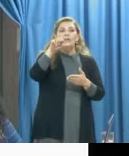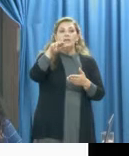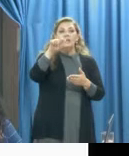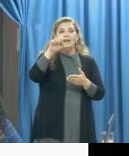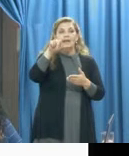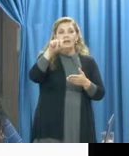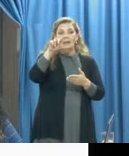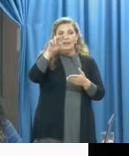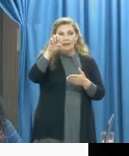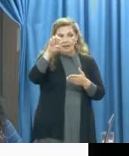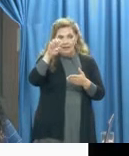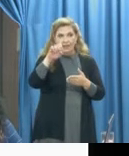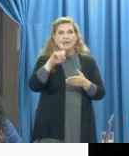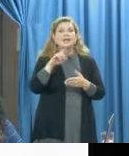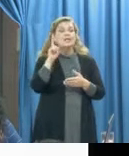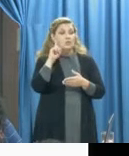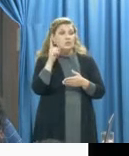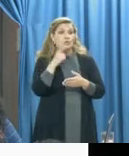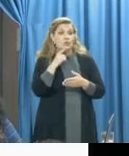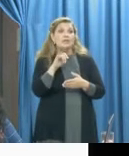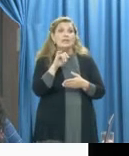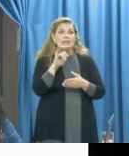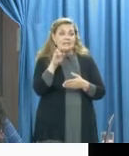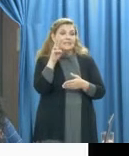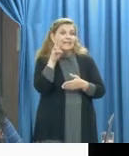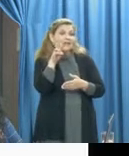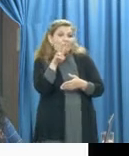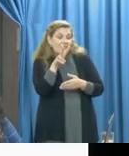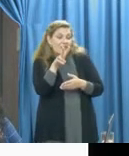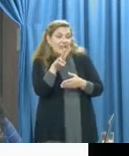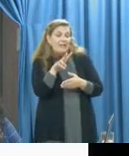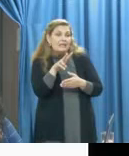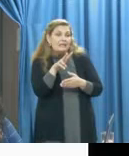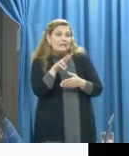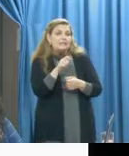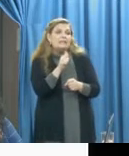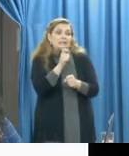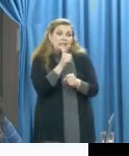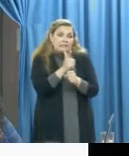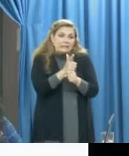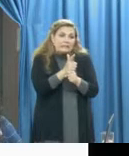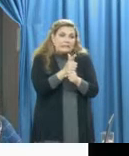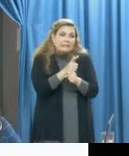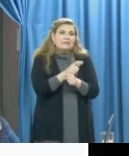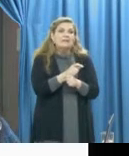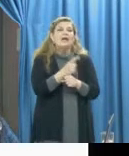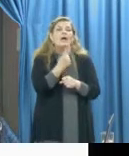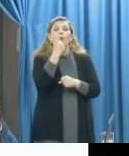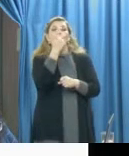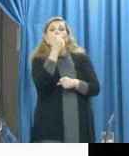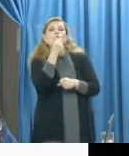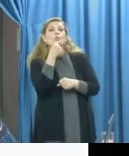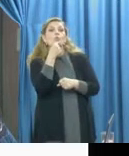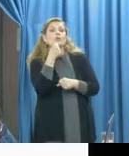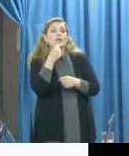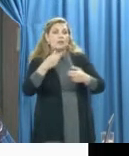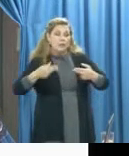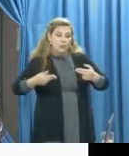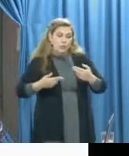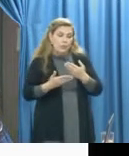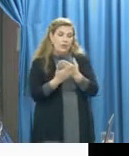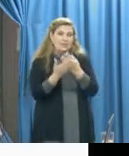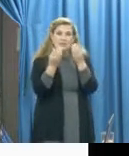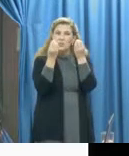es importante clasificarla desde siempre. Y un niño que nace con